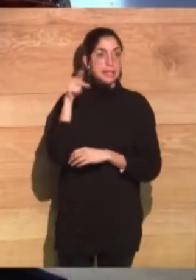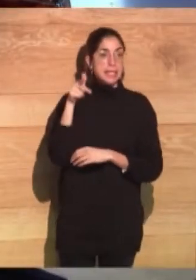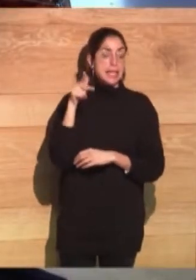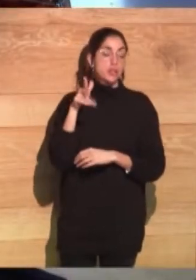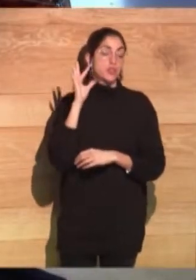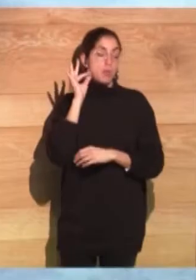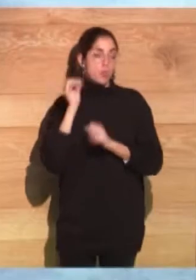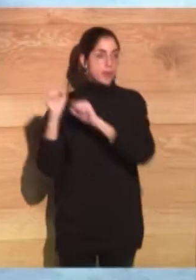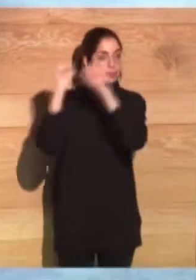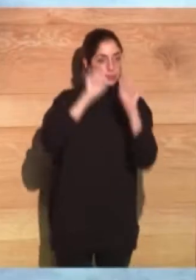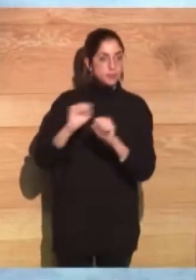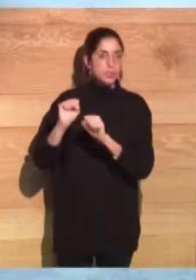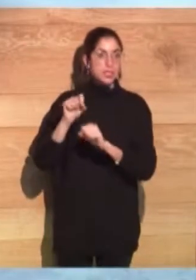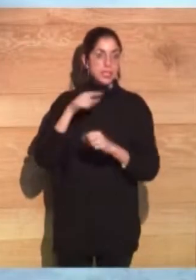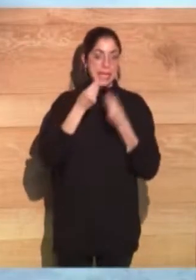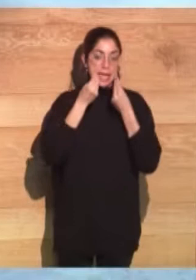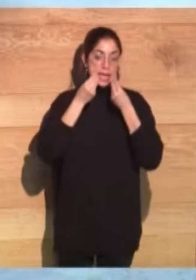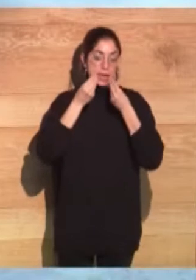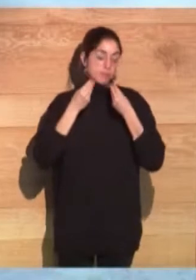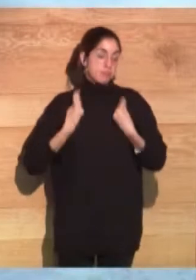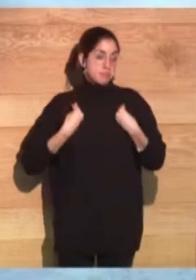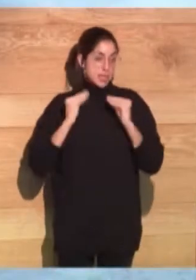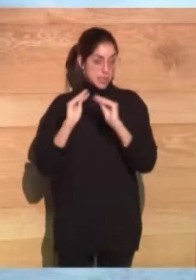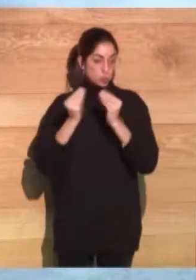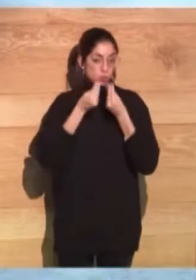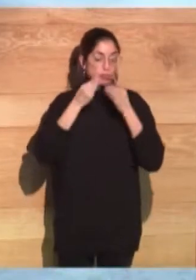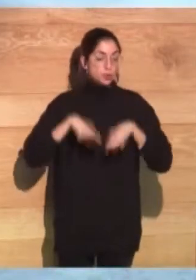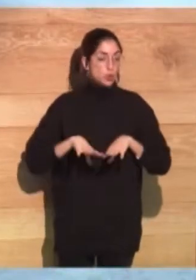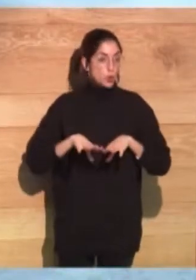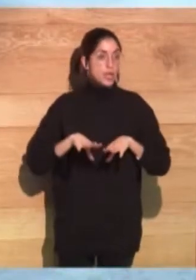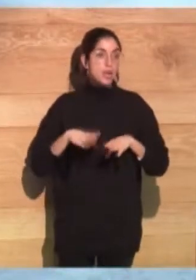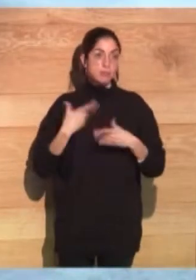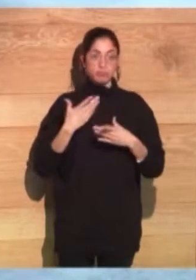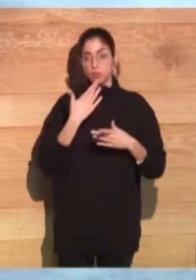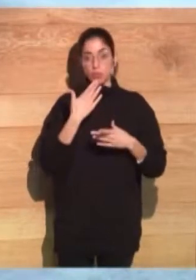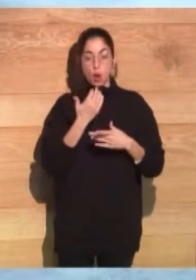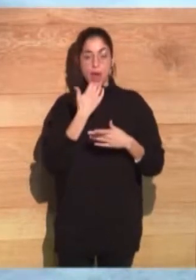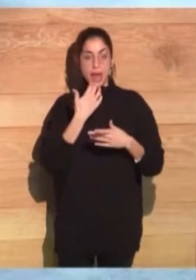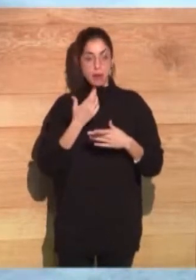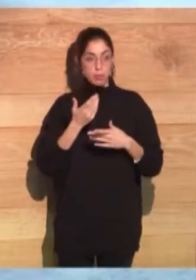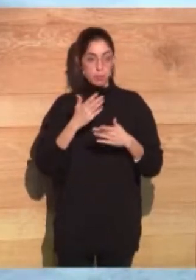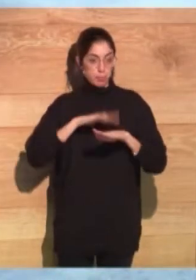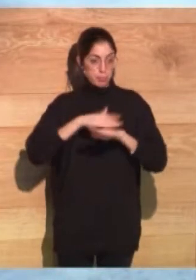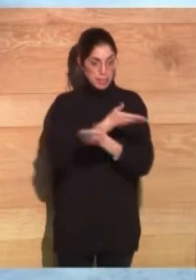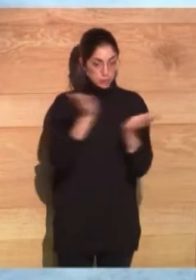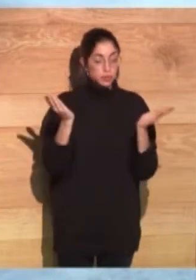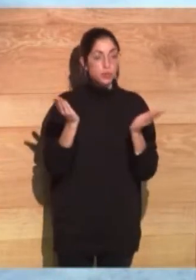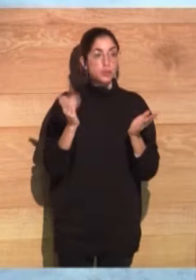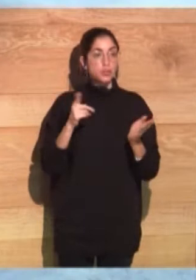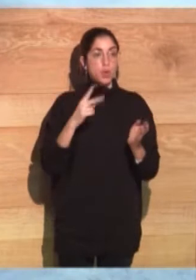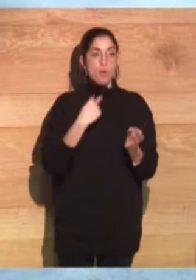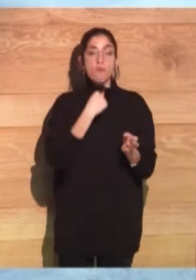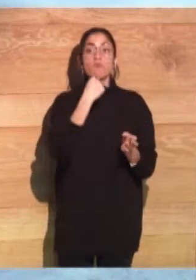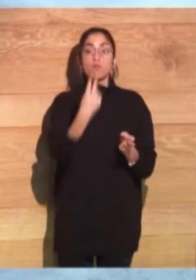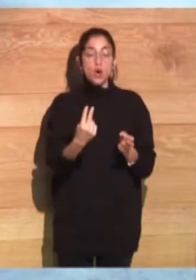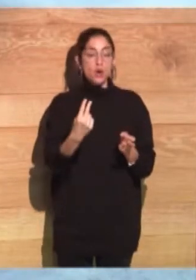mujeres. Una historia de vida que es, sin duda, para todos nosotros un ejemplo. Una voz imprescindible que representa,